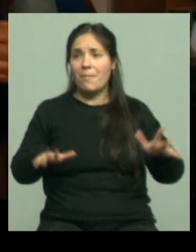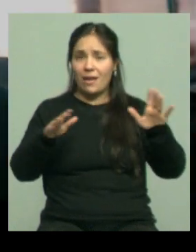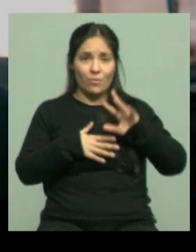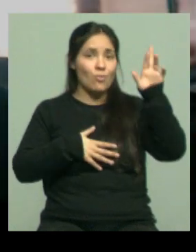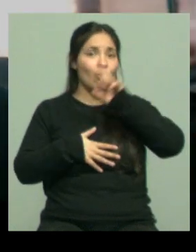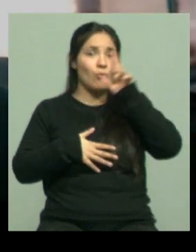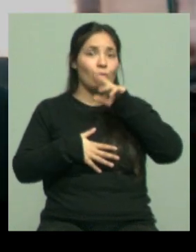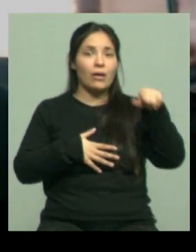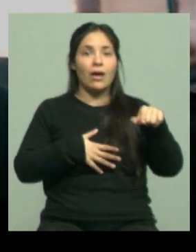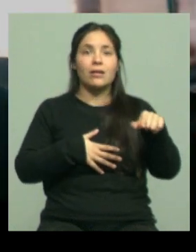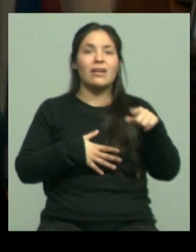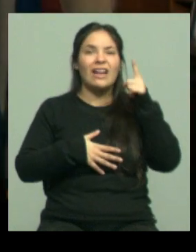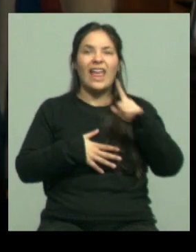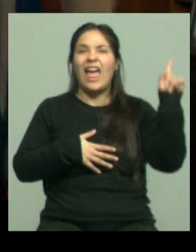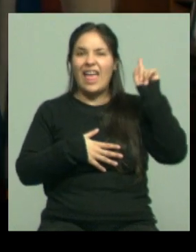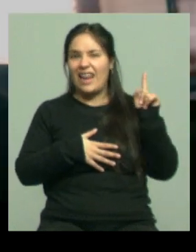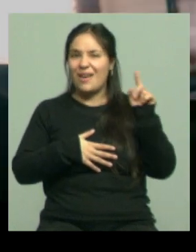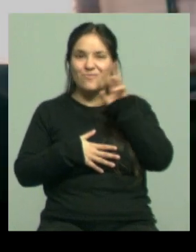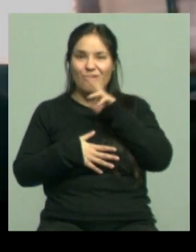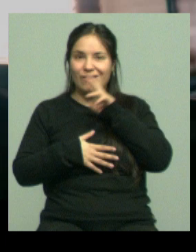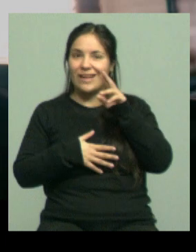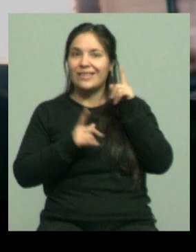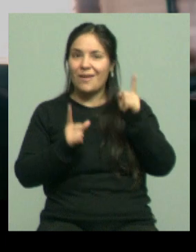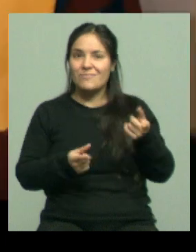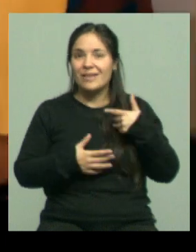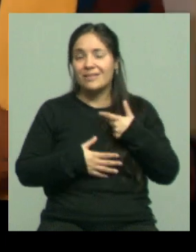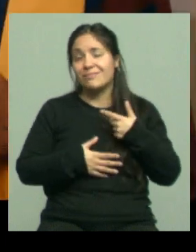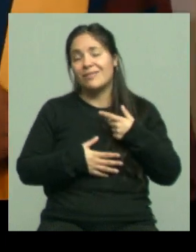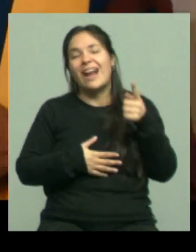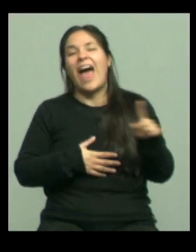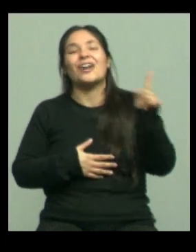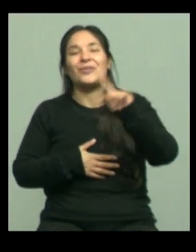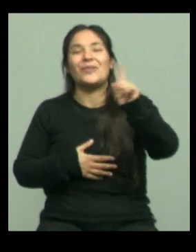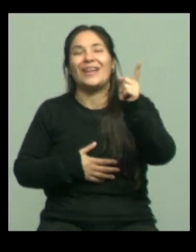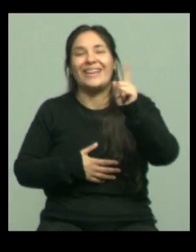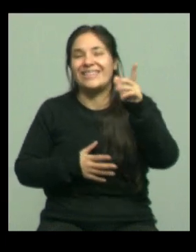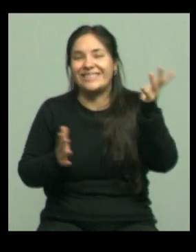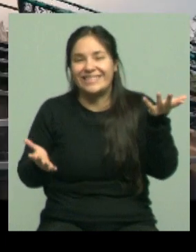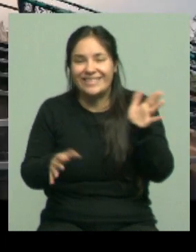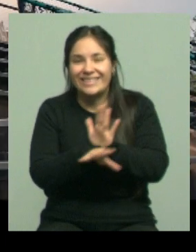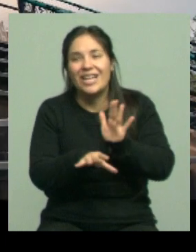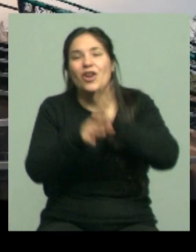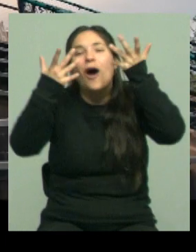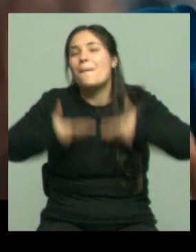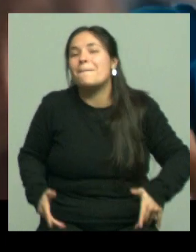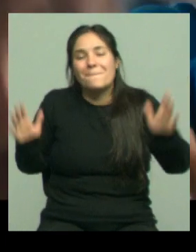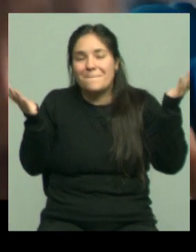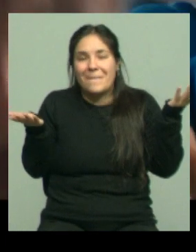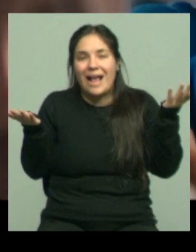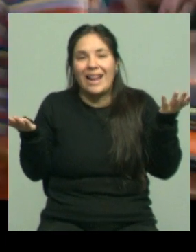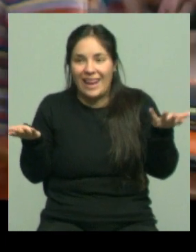la chica rara. La típica rara, que no es rara en realidad, es promedio, nada más que nos hacen ver como rara. Claro, ¿no? Que tal vez no saben